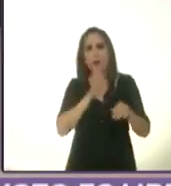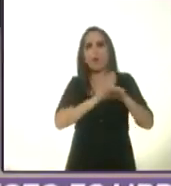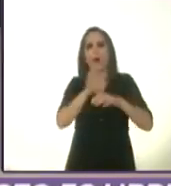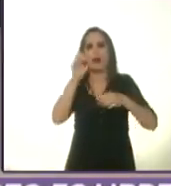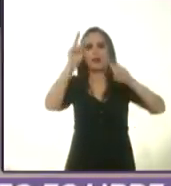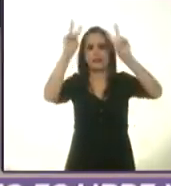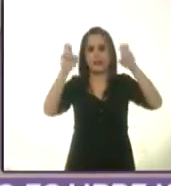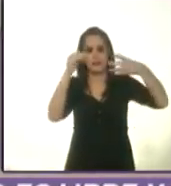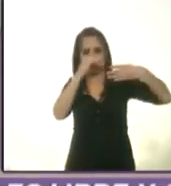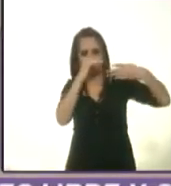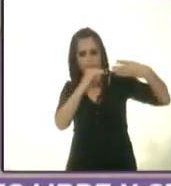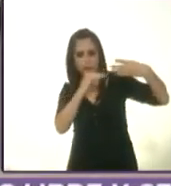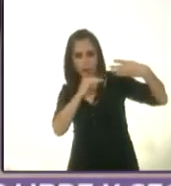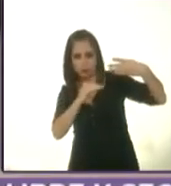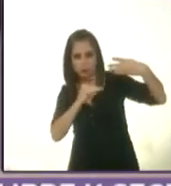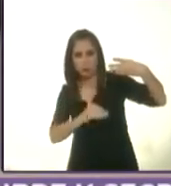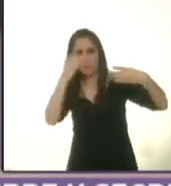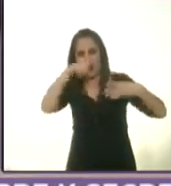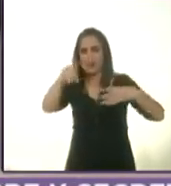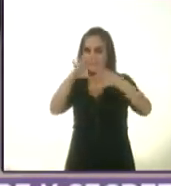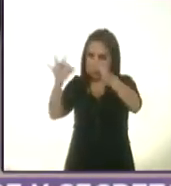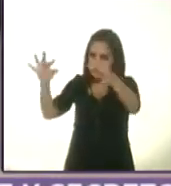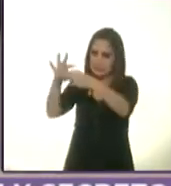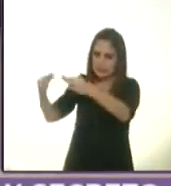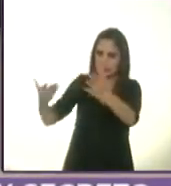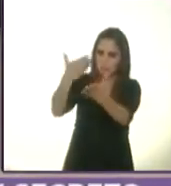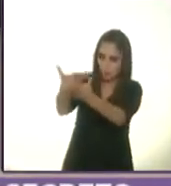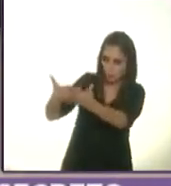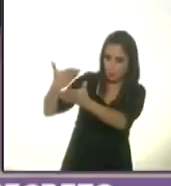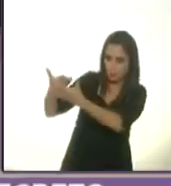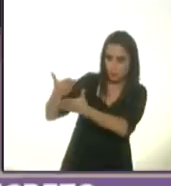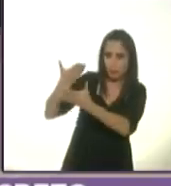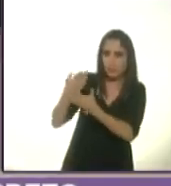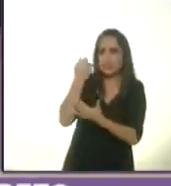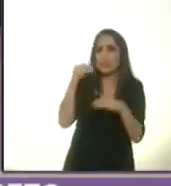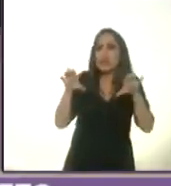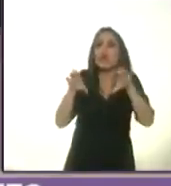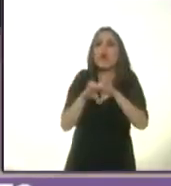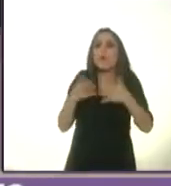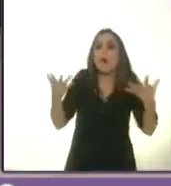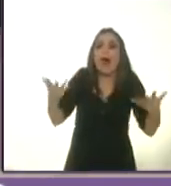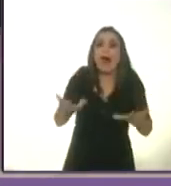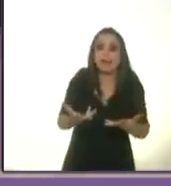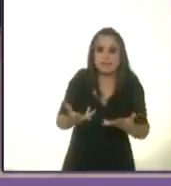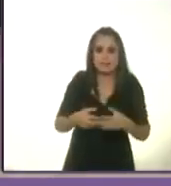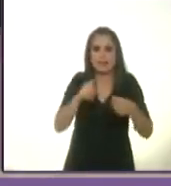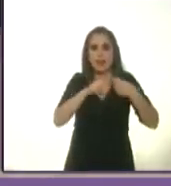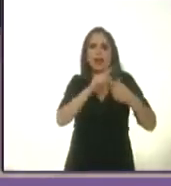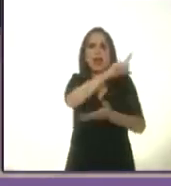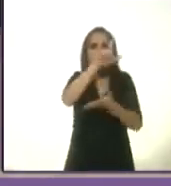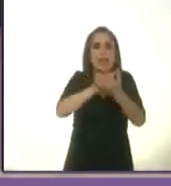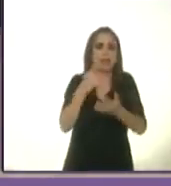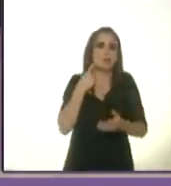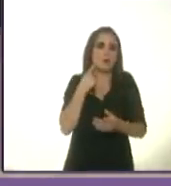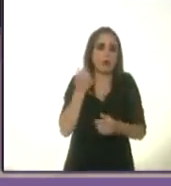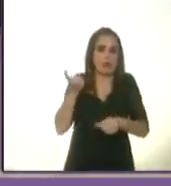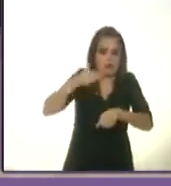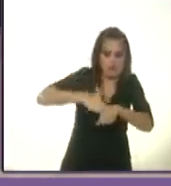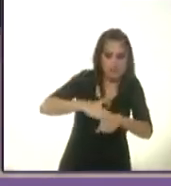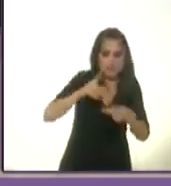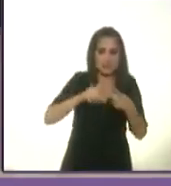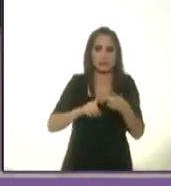candidatos presentes para que los toquemos y nos expresen sus propuestas y el como la realizarán reforma política y administrativa